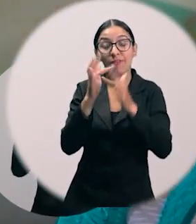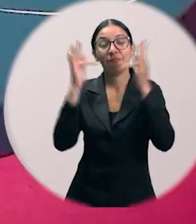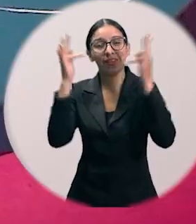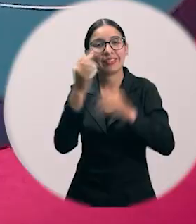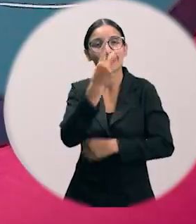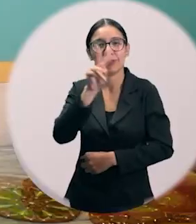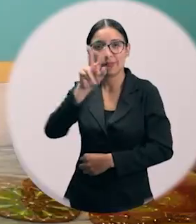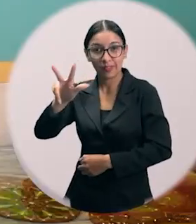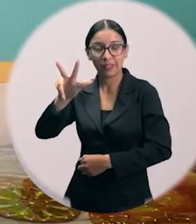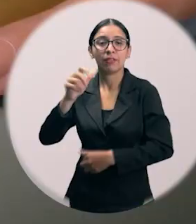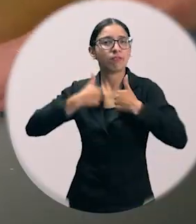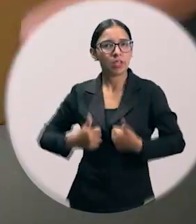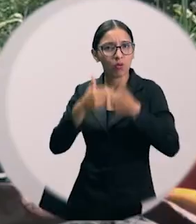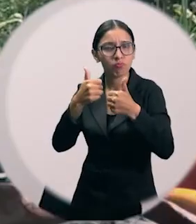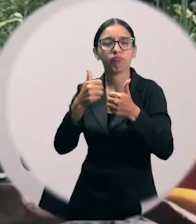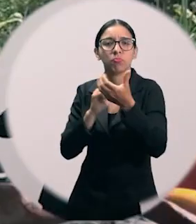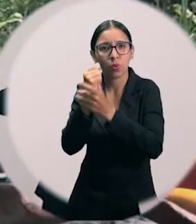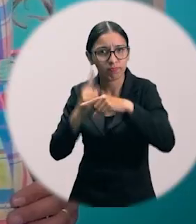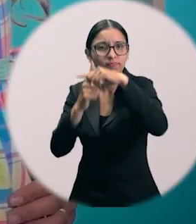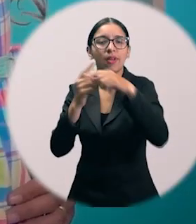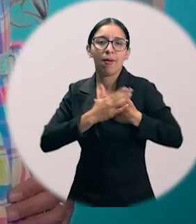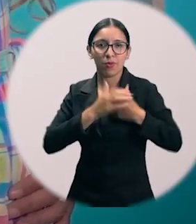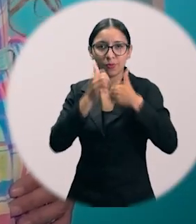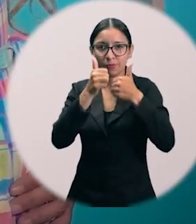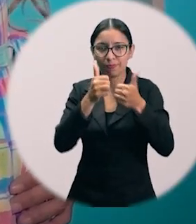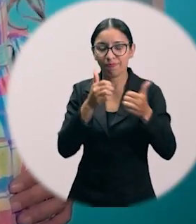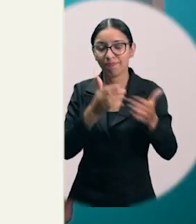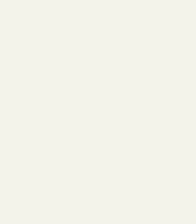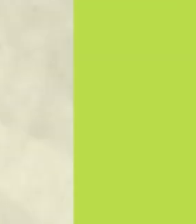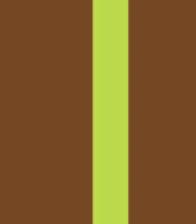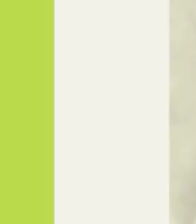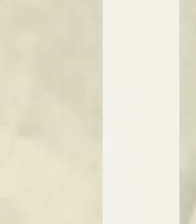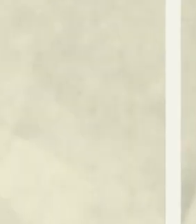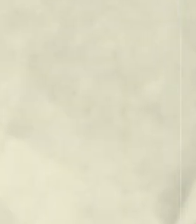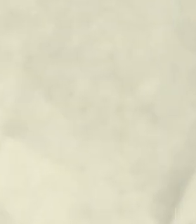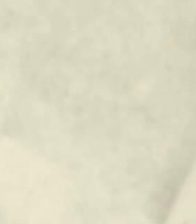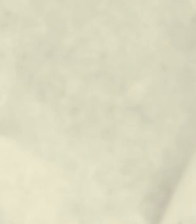Feliz 2023 con mucha salud, prosperidad y mucho amor.